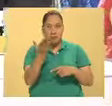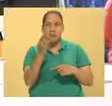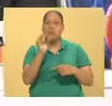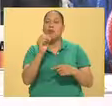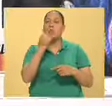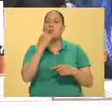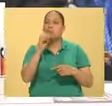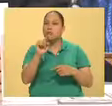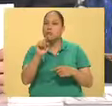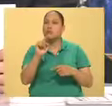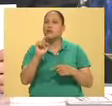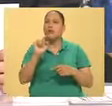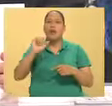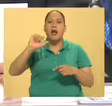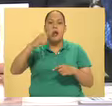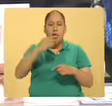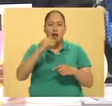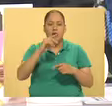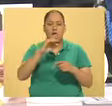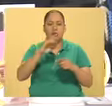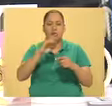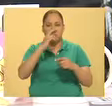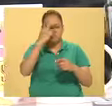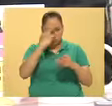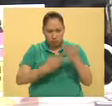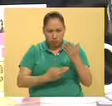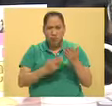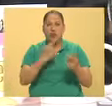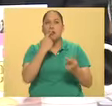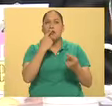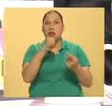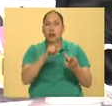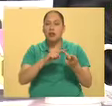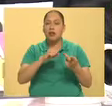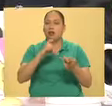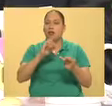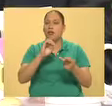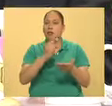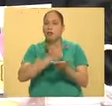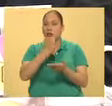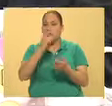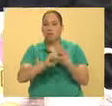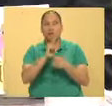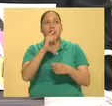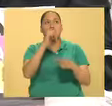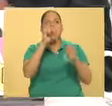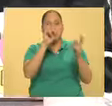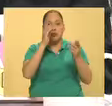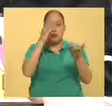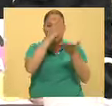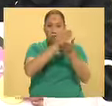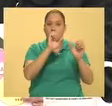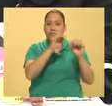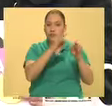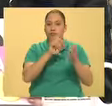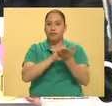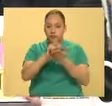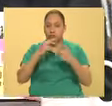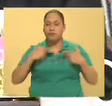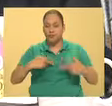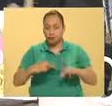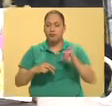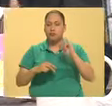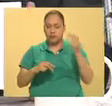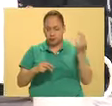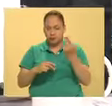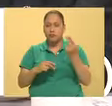denuncia algún tipo de violación, queja u omisión, tiene que ir la comisión a investigar. Sí, claro, y te voy a decir a dónde se va a